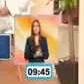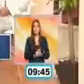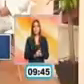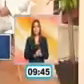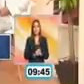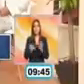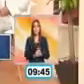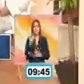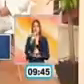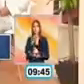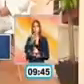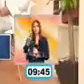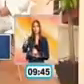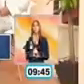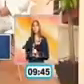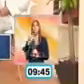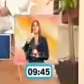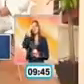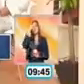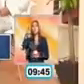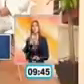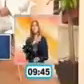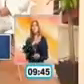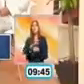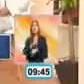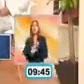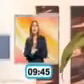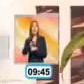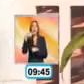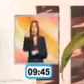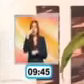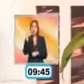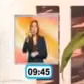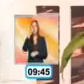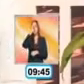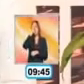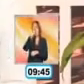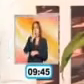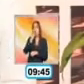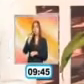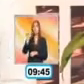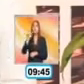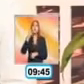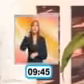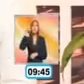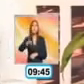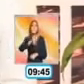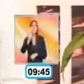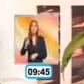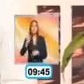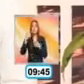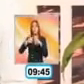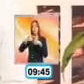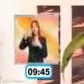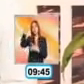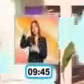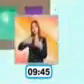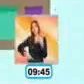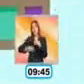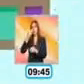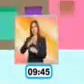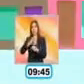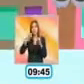de aplicaciones que te permiten saber a qué artista te pareces, qué tan guapo eres, cuándo te vas a morir, una serie de cosas